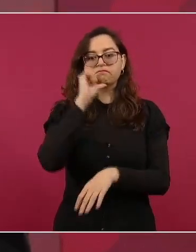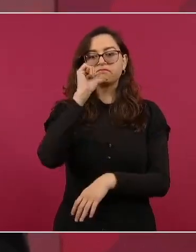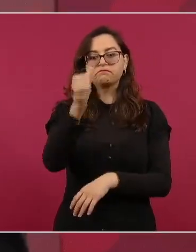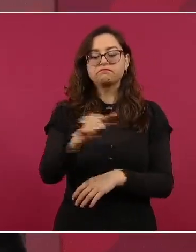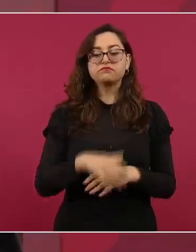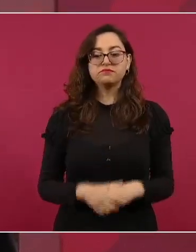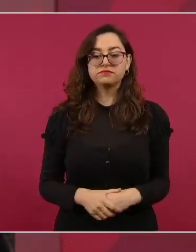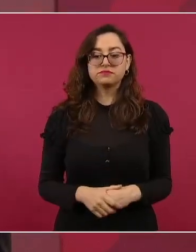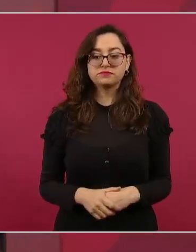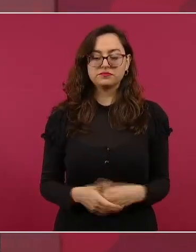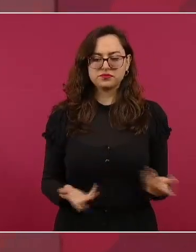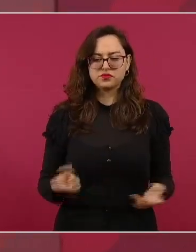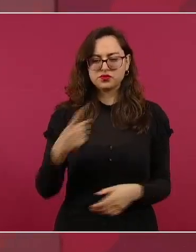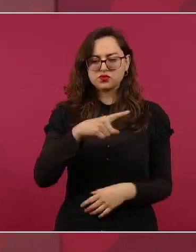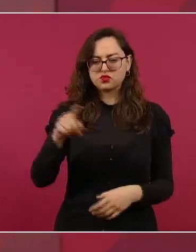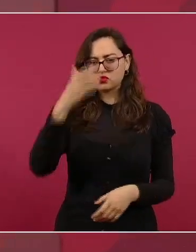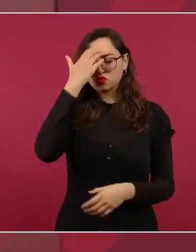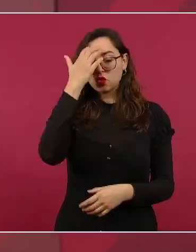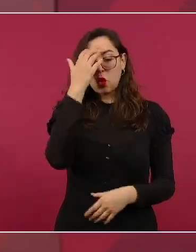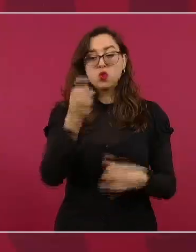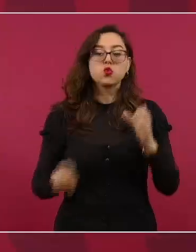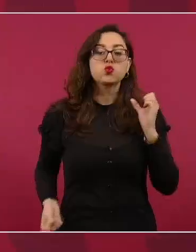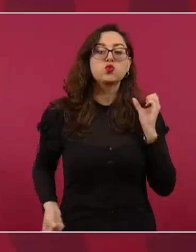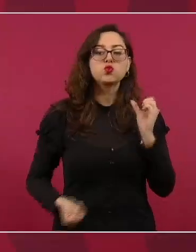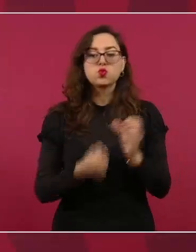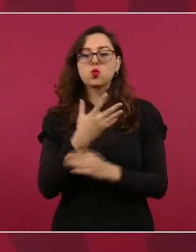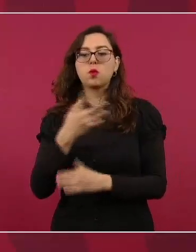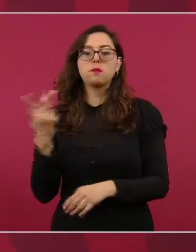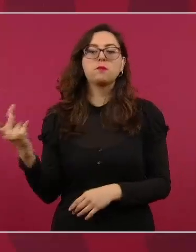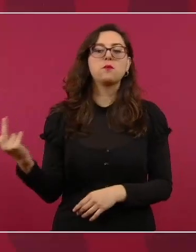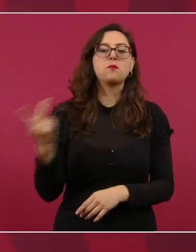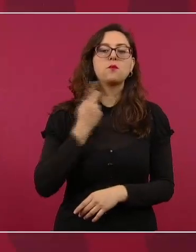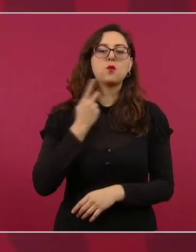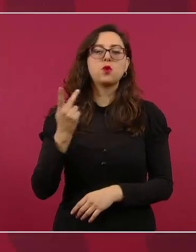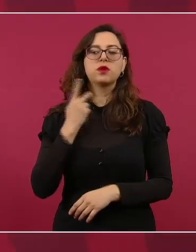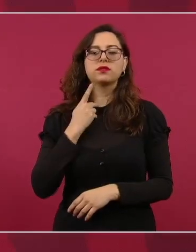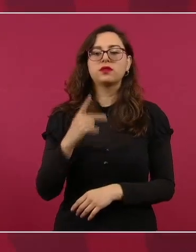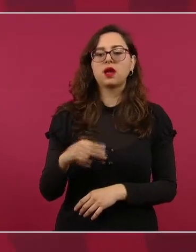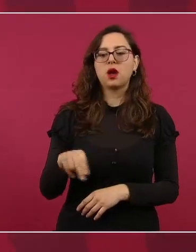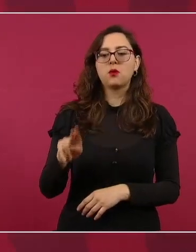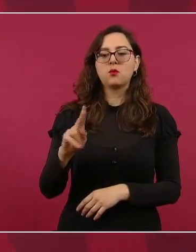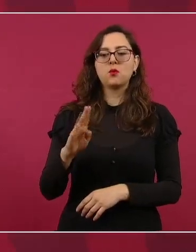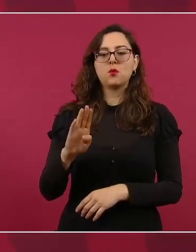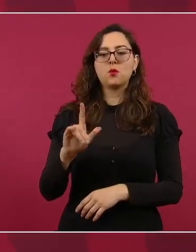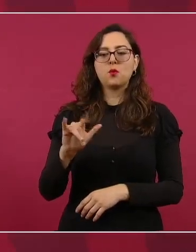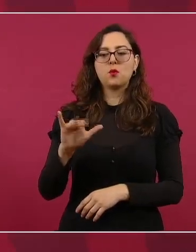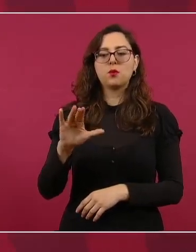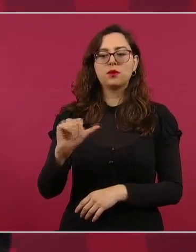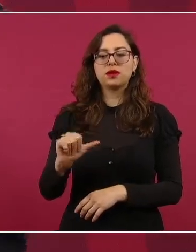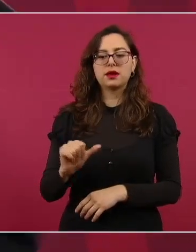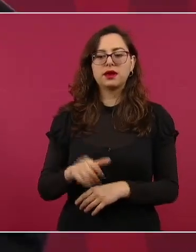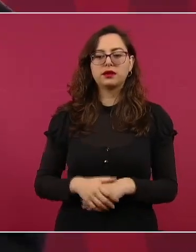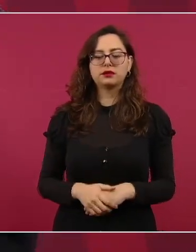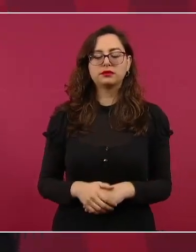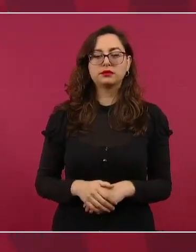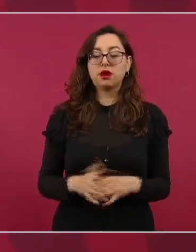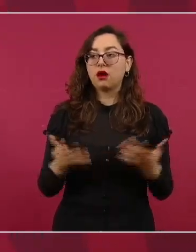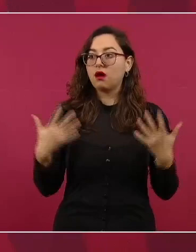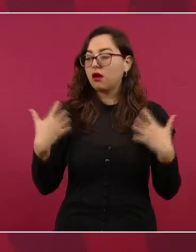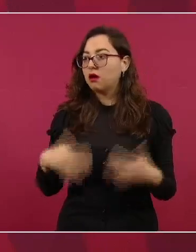nuevas políticas públicas. Ya lo he dicho varias veces, para que volteáramos a ver hacia